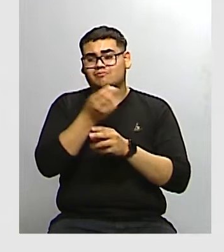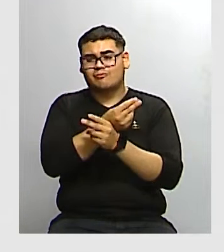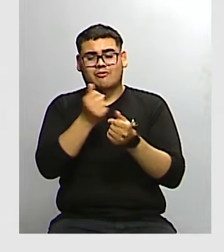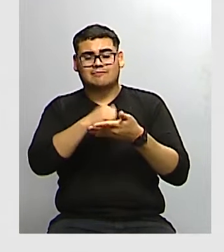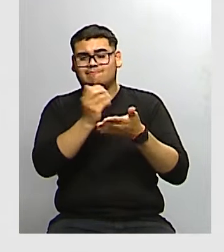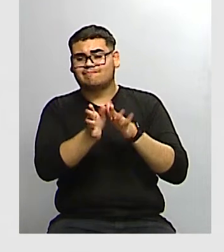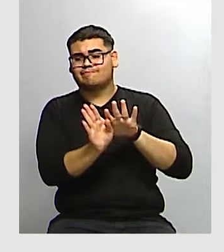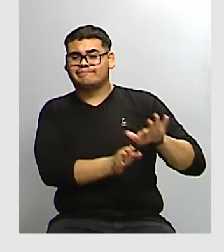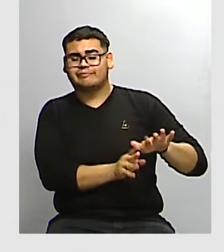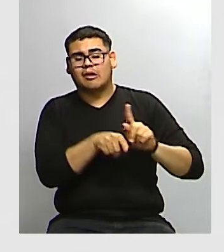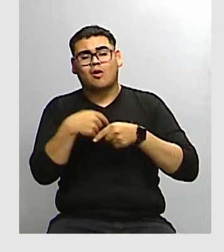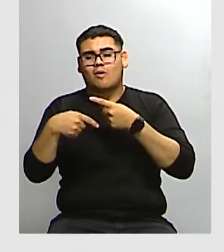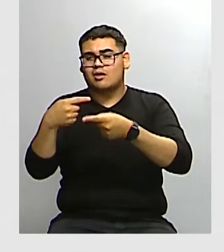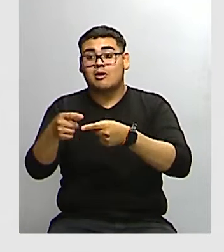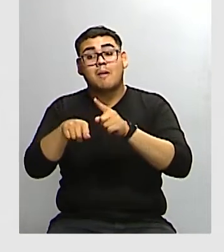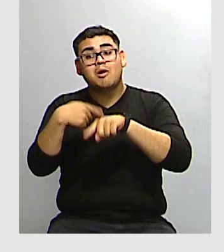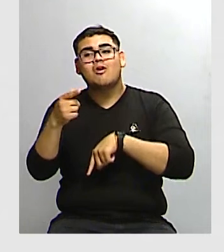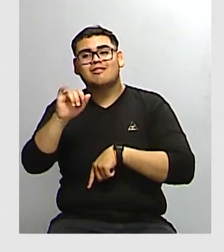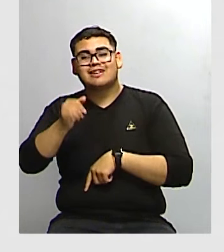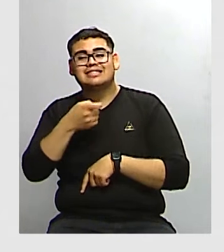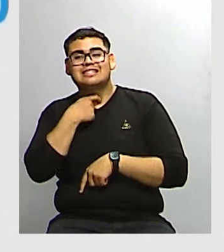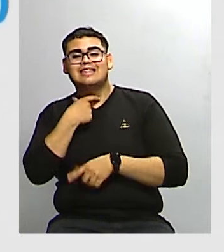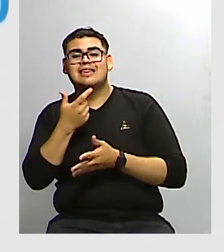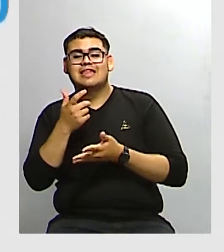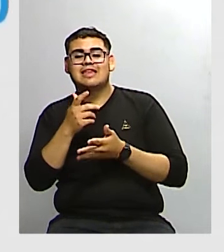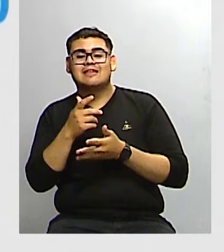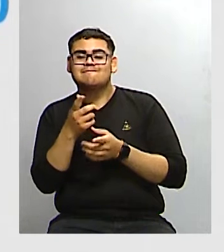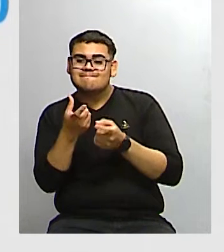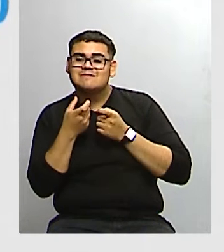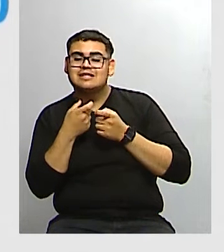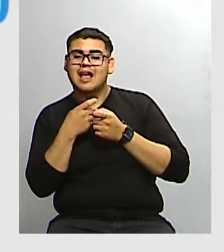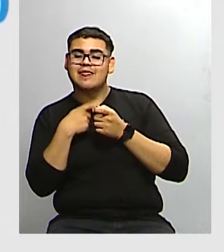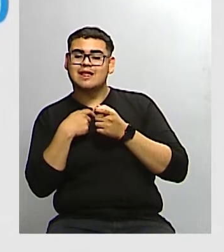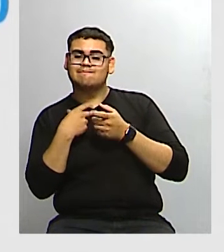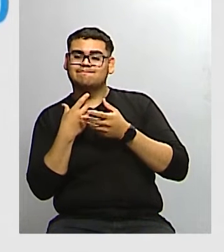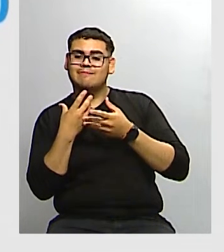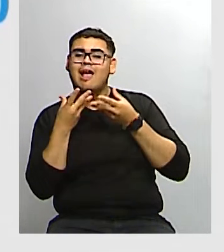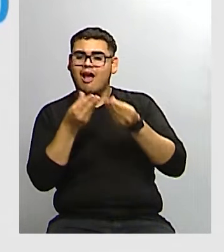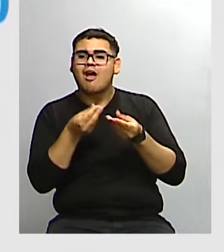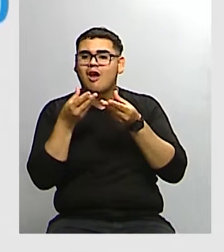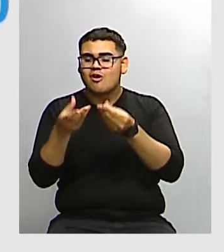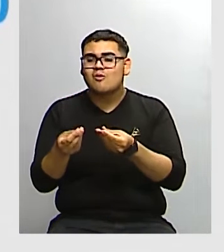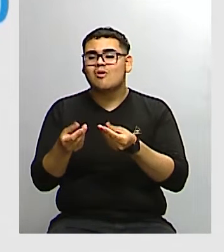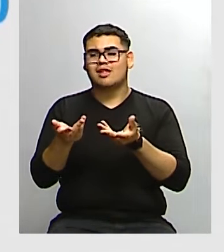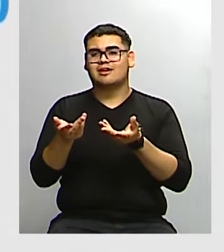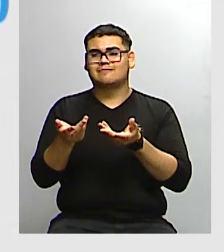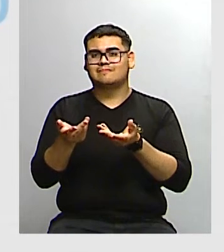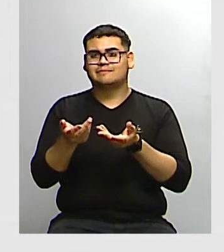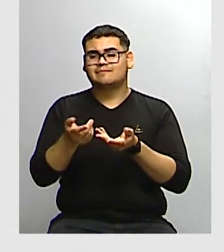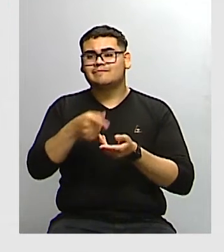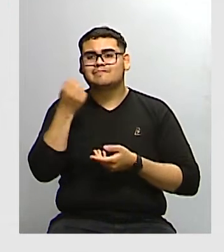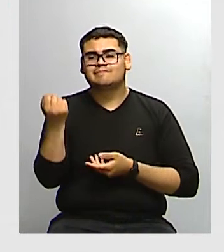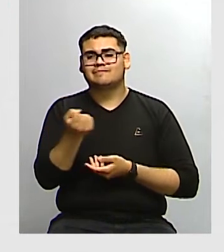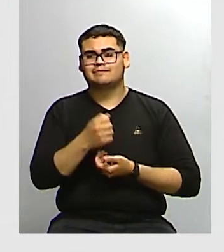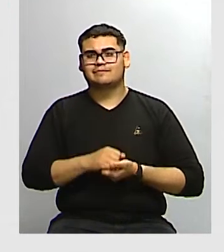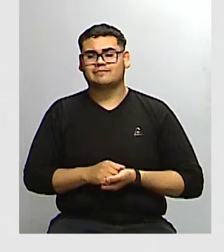su camino, pero hay muchas otras que sí, tienen la necesidad de aportar, dan gracias a estar recuperadas, y la manera